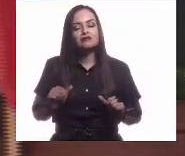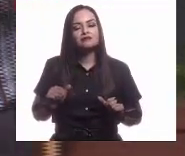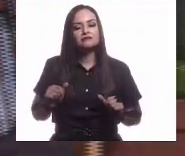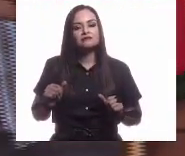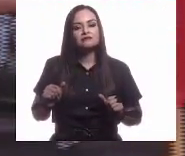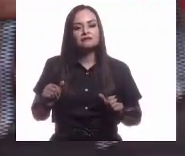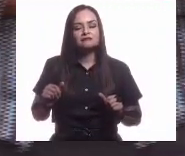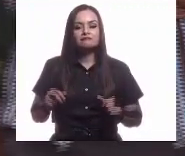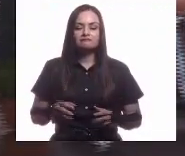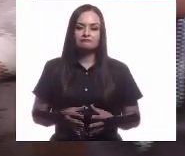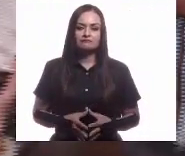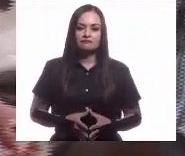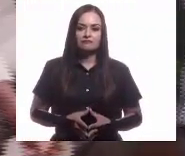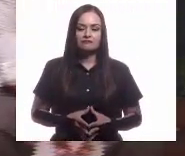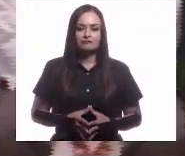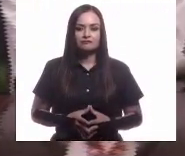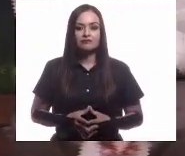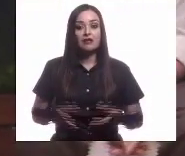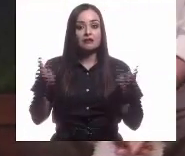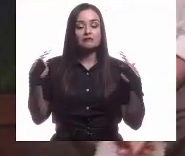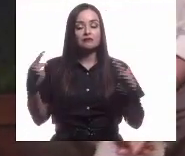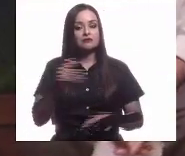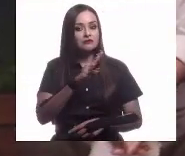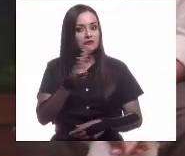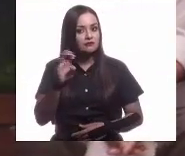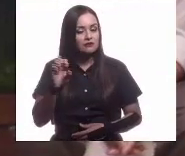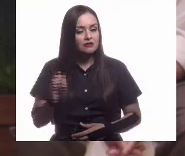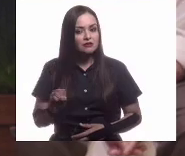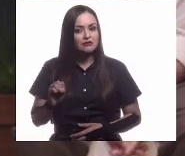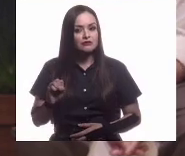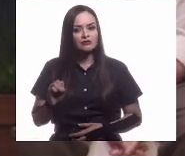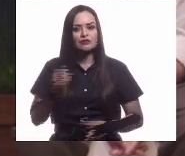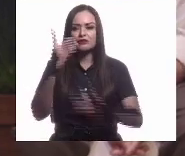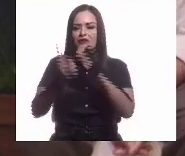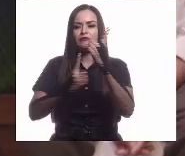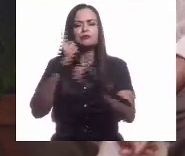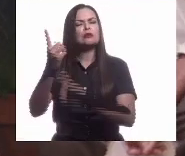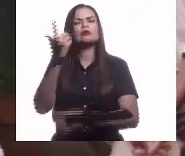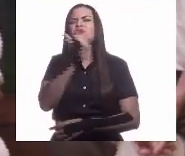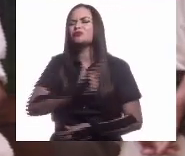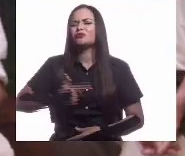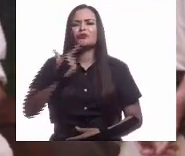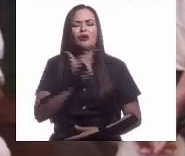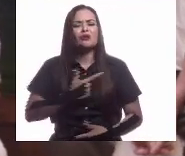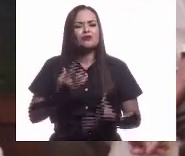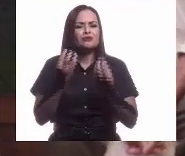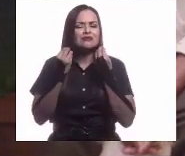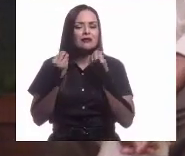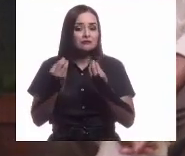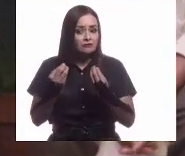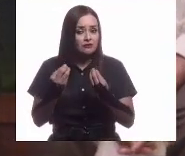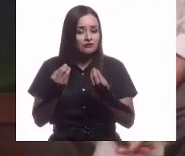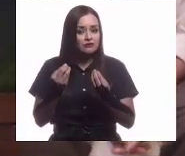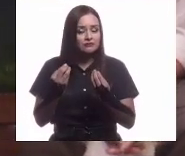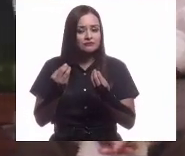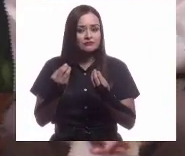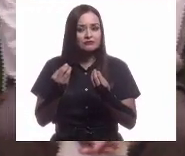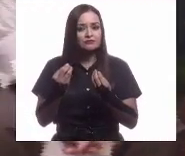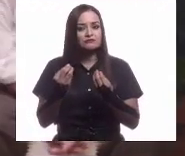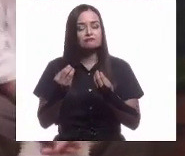ciudades. Los sudcalifornianos tenemos pasión por los deportes, hemos sido y somos semilleros de grandes